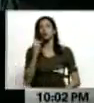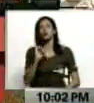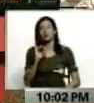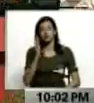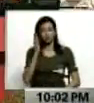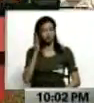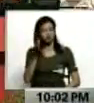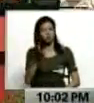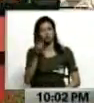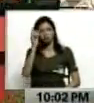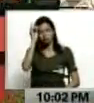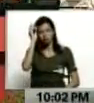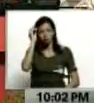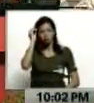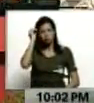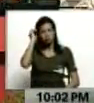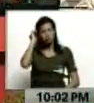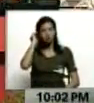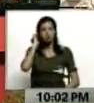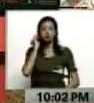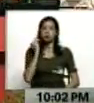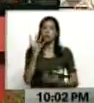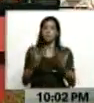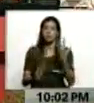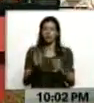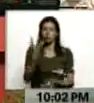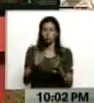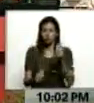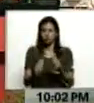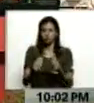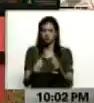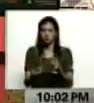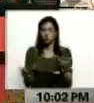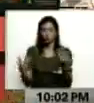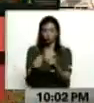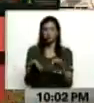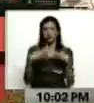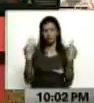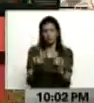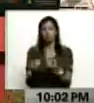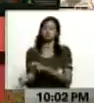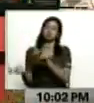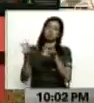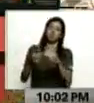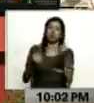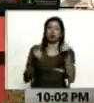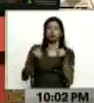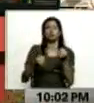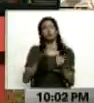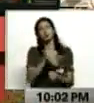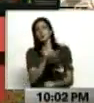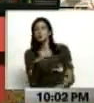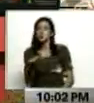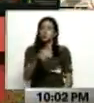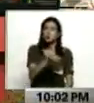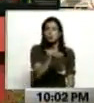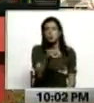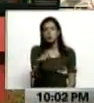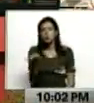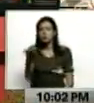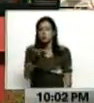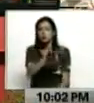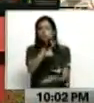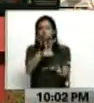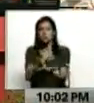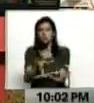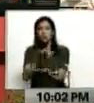unos una vez iba por allá por maturín monté yo monto a mi familia en el carro y me voy y no les digo para dónde vamos una vez